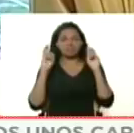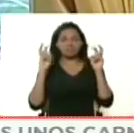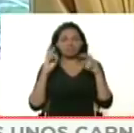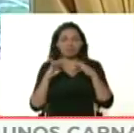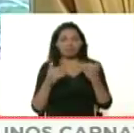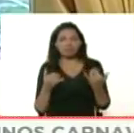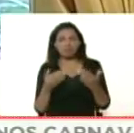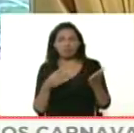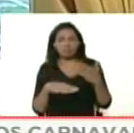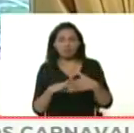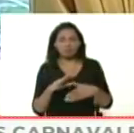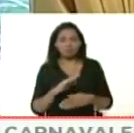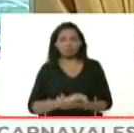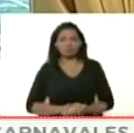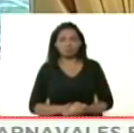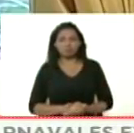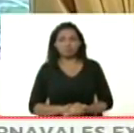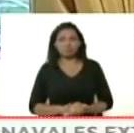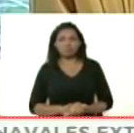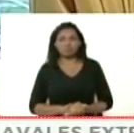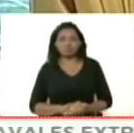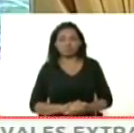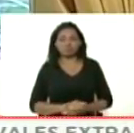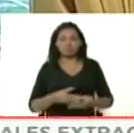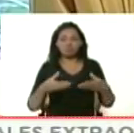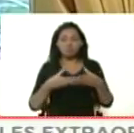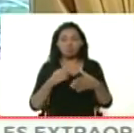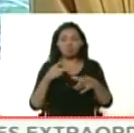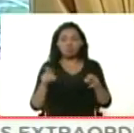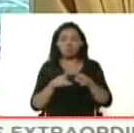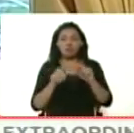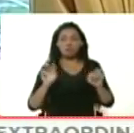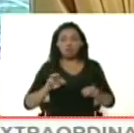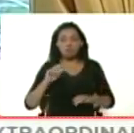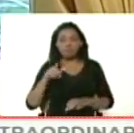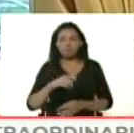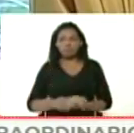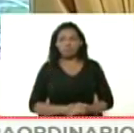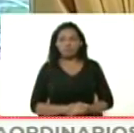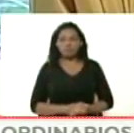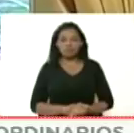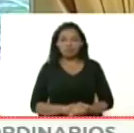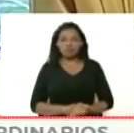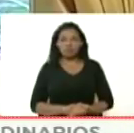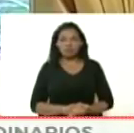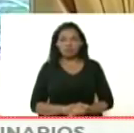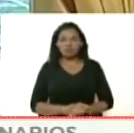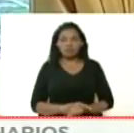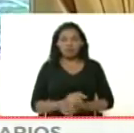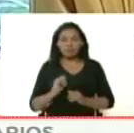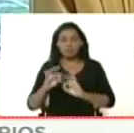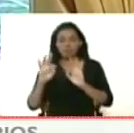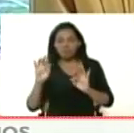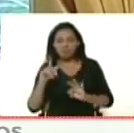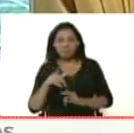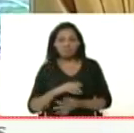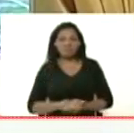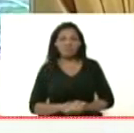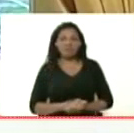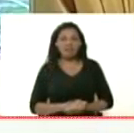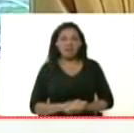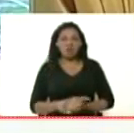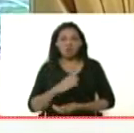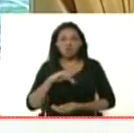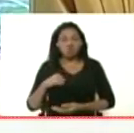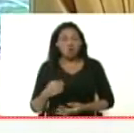llevarlos al comercio exterior, al Comité de Comercio Exterior. Este no, esto está de cajón, ¿no? Y yo estoy